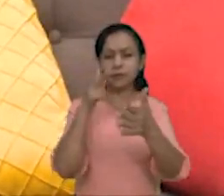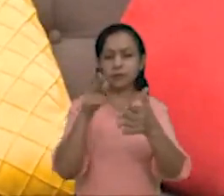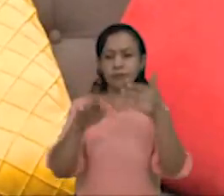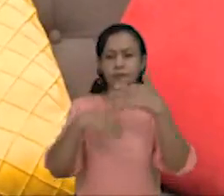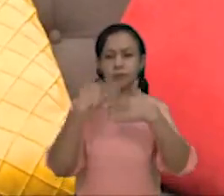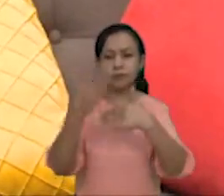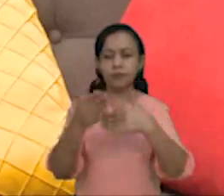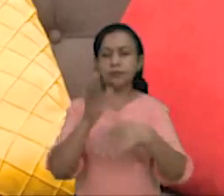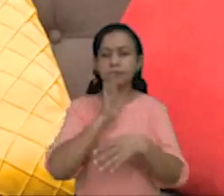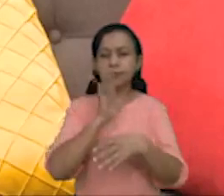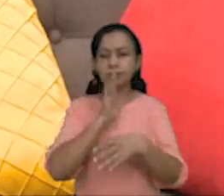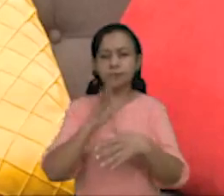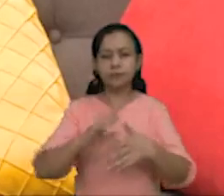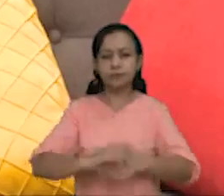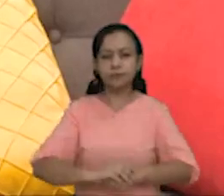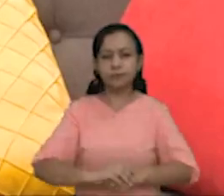regresemos hablaremos sobre esta parte.